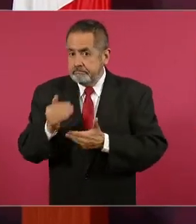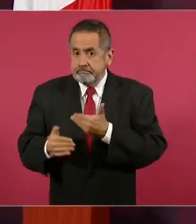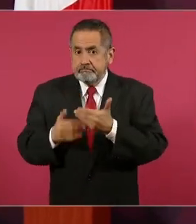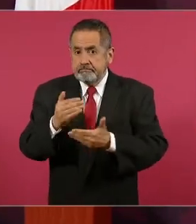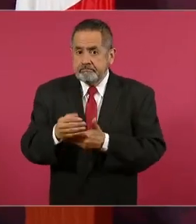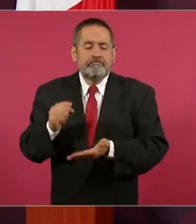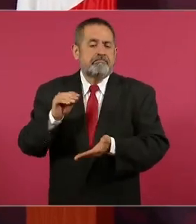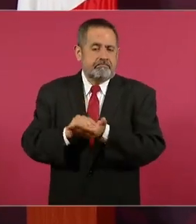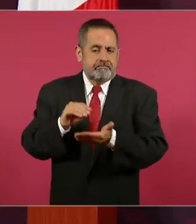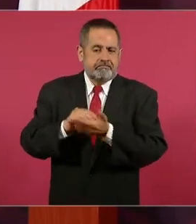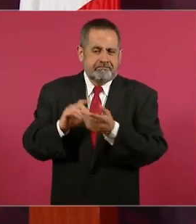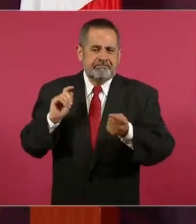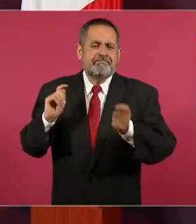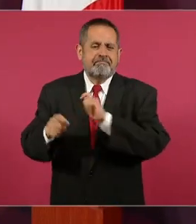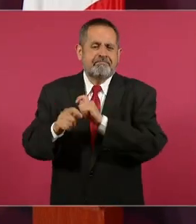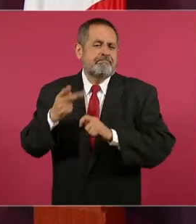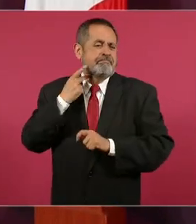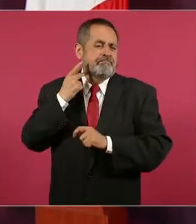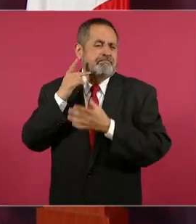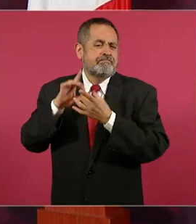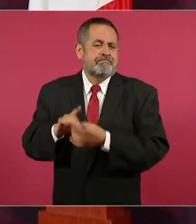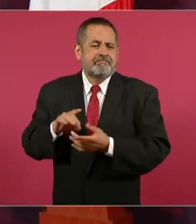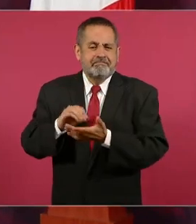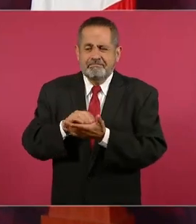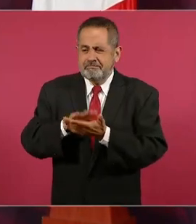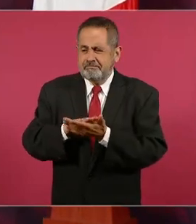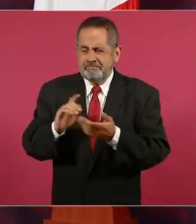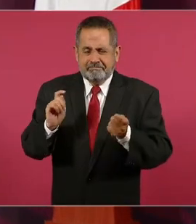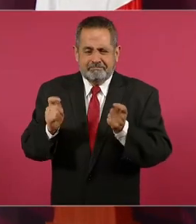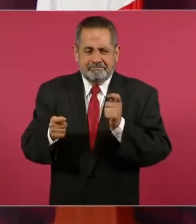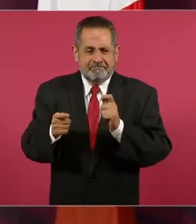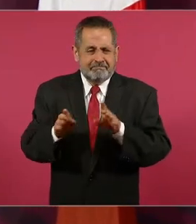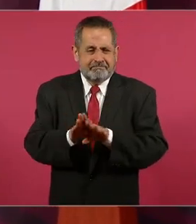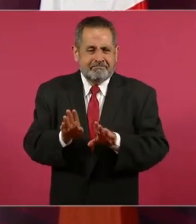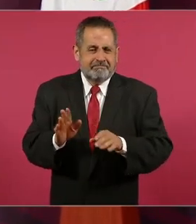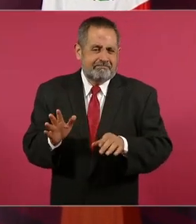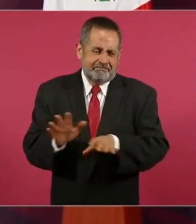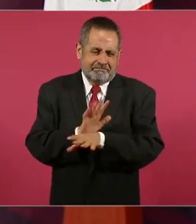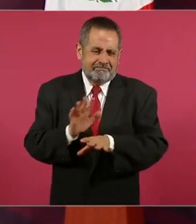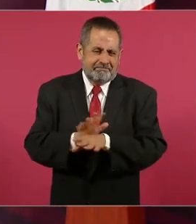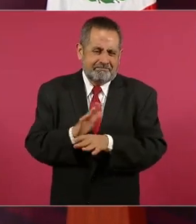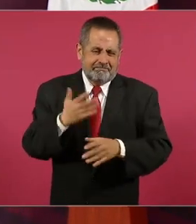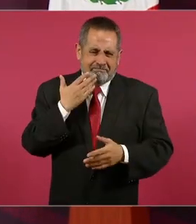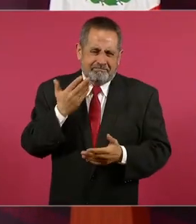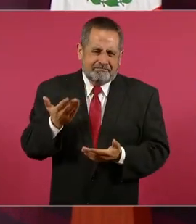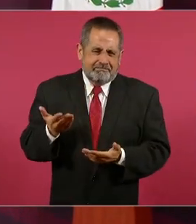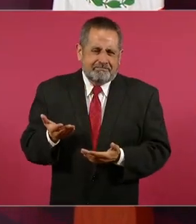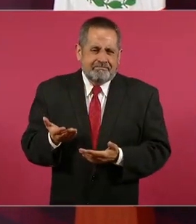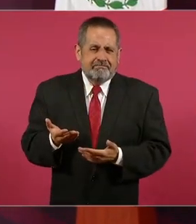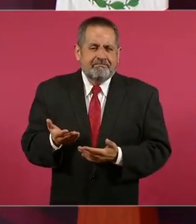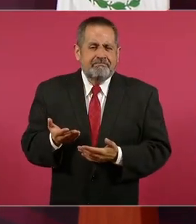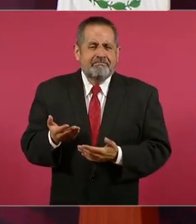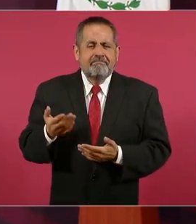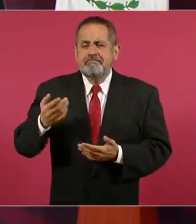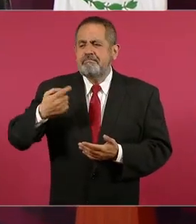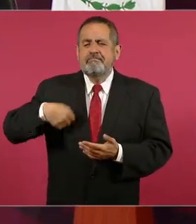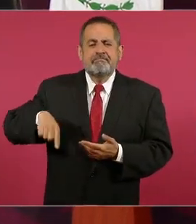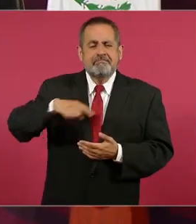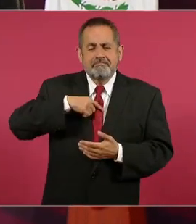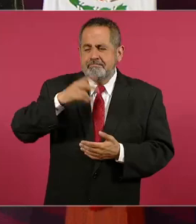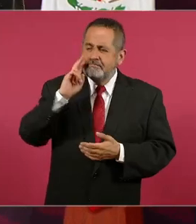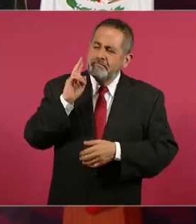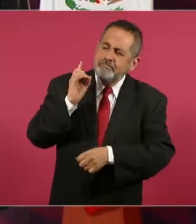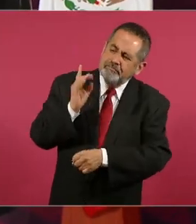siga cambiando la política económica y que se sepa